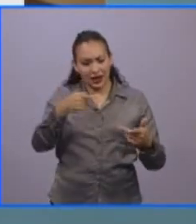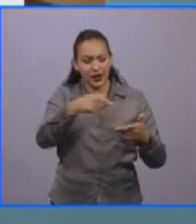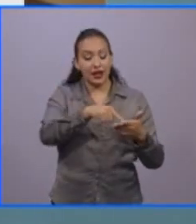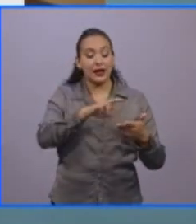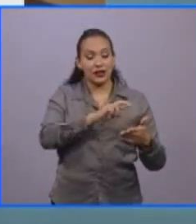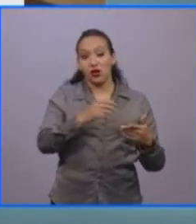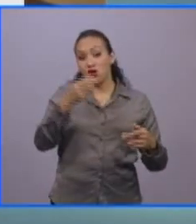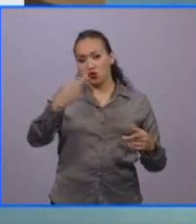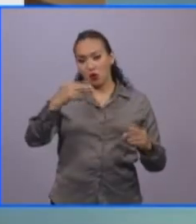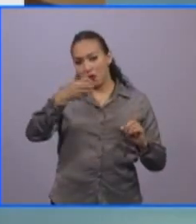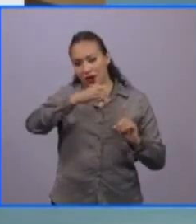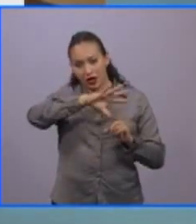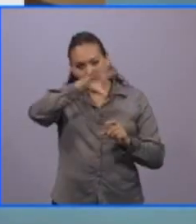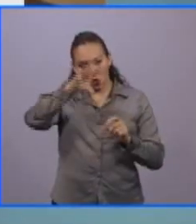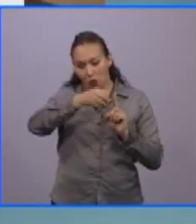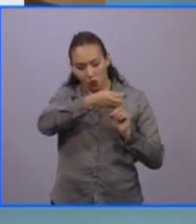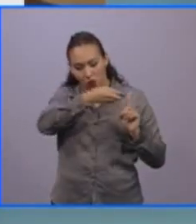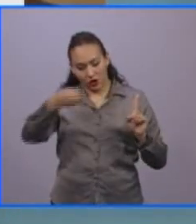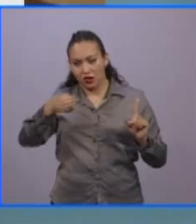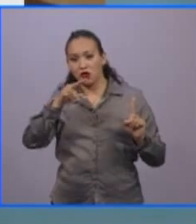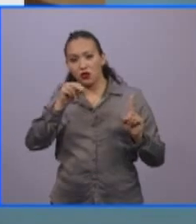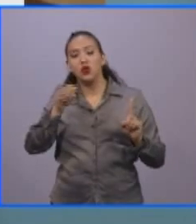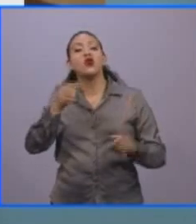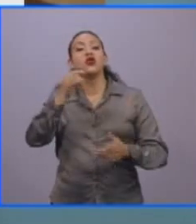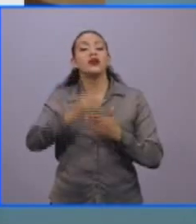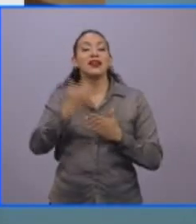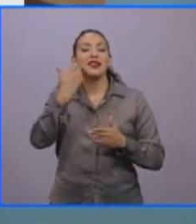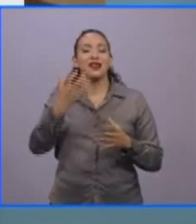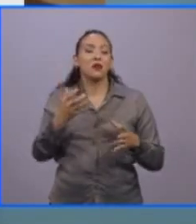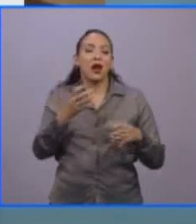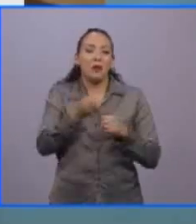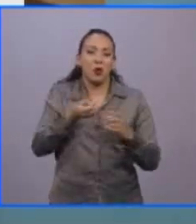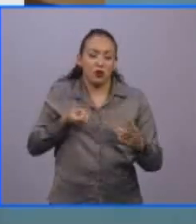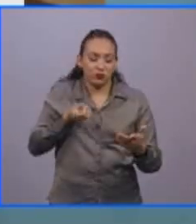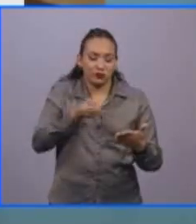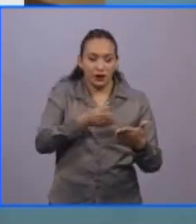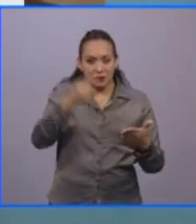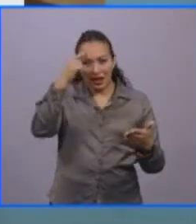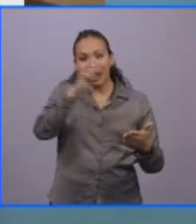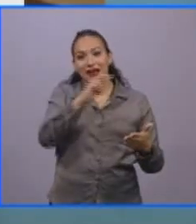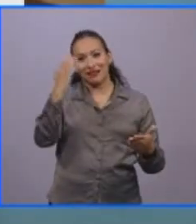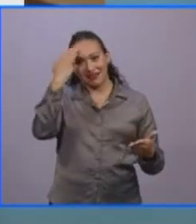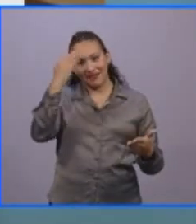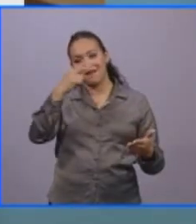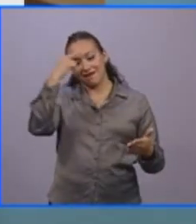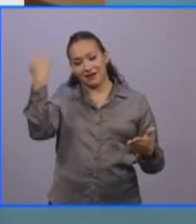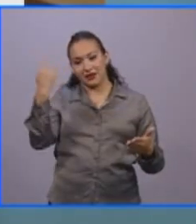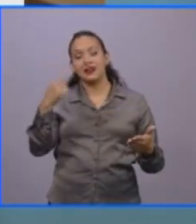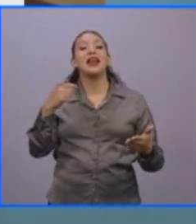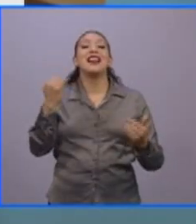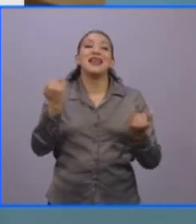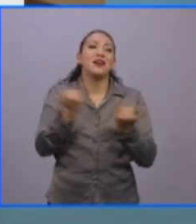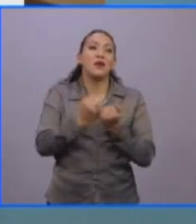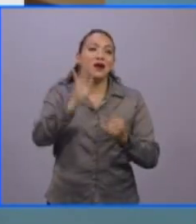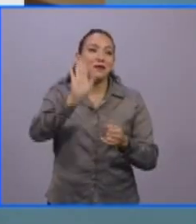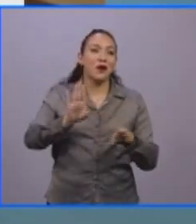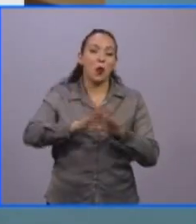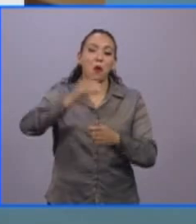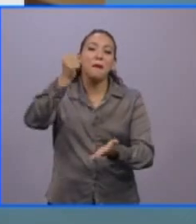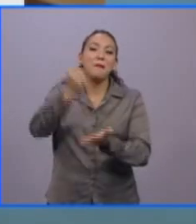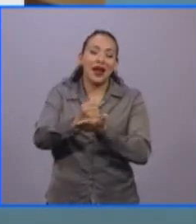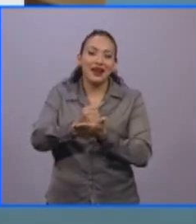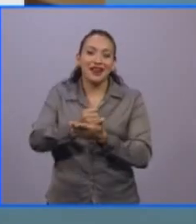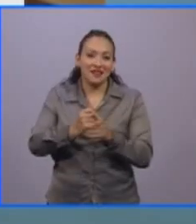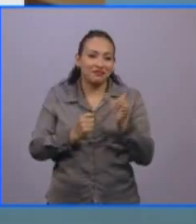electoral conocer con certeza el sentido del voto de la ciudadanía, lo mismo que sucedería con el uso de marcas distintas o